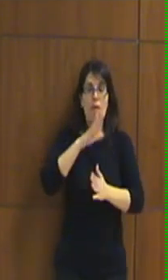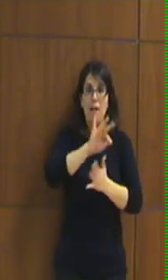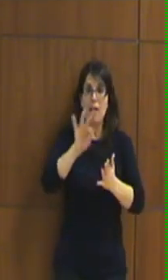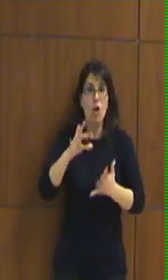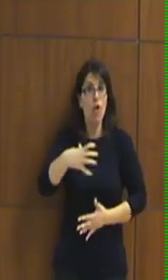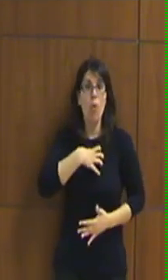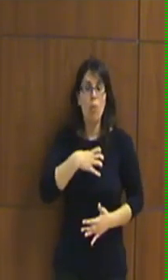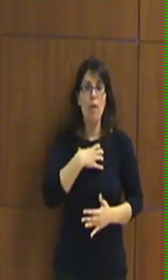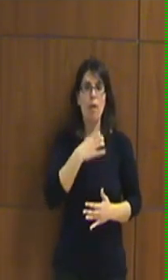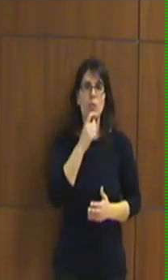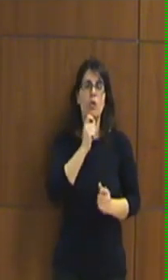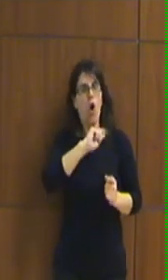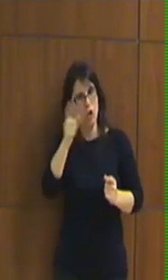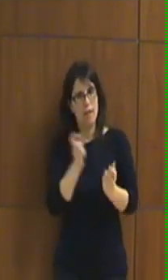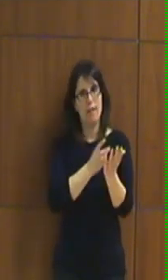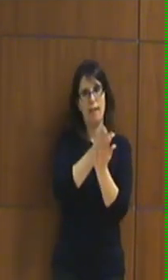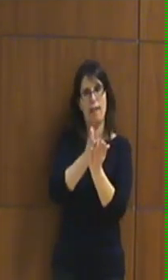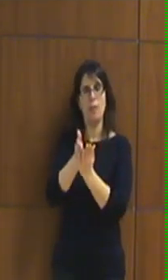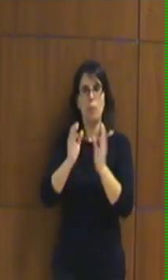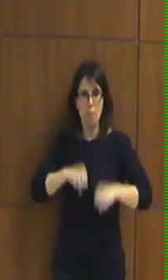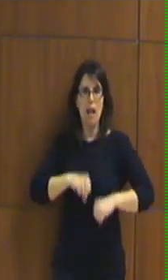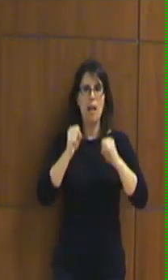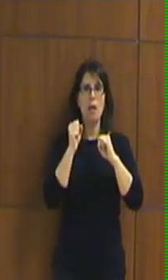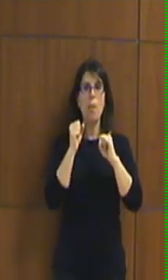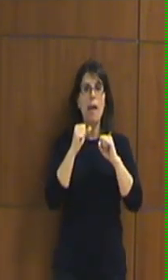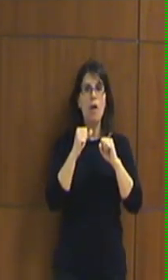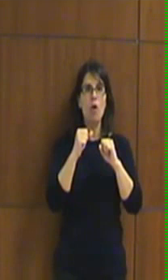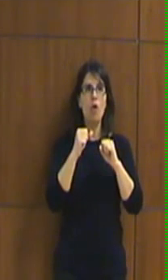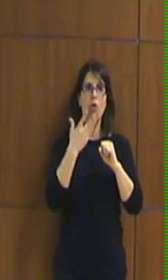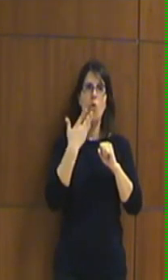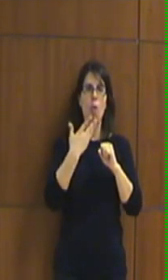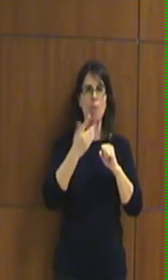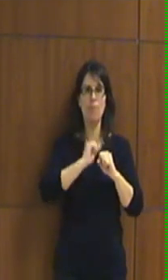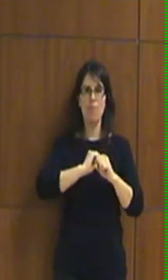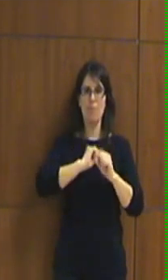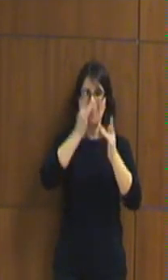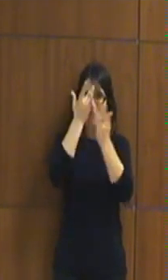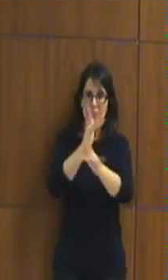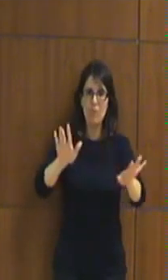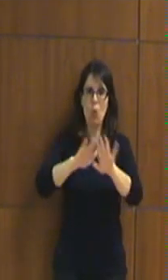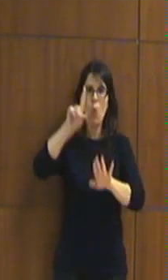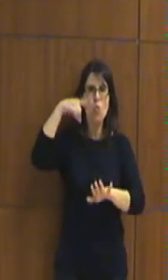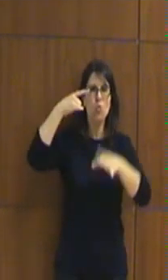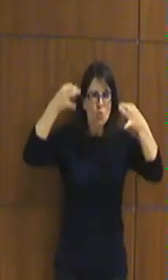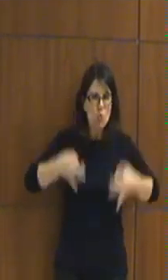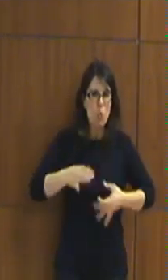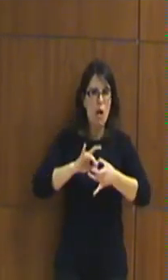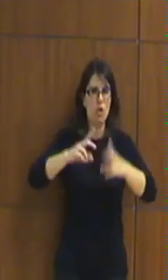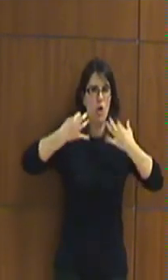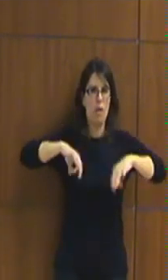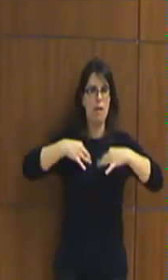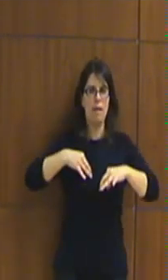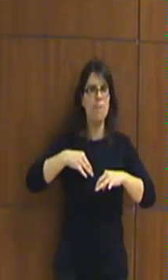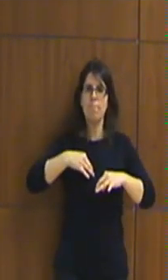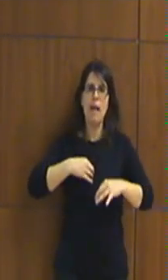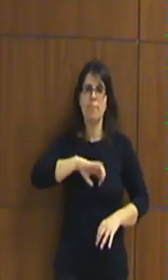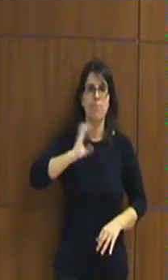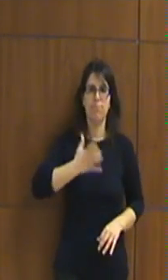sido capaces de crear la cultura de la normalidad. Es decir, cuando uno trabaja con personas con